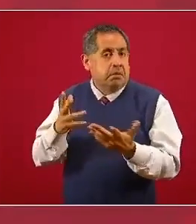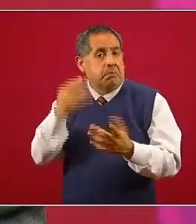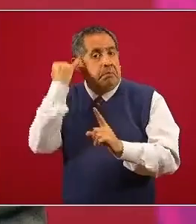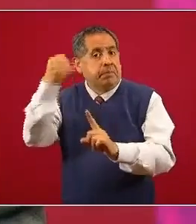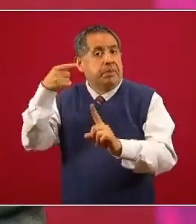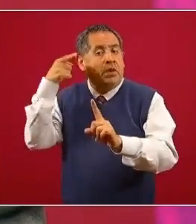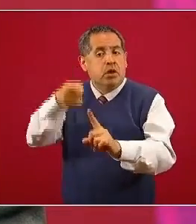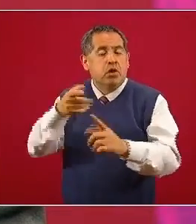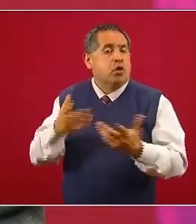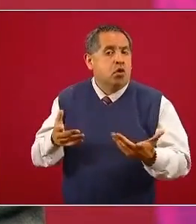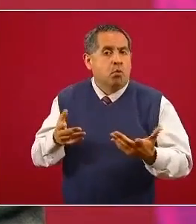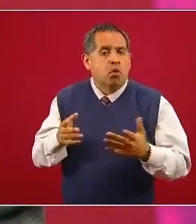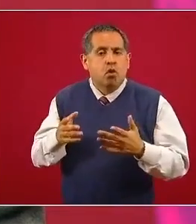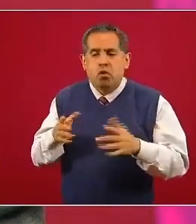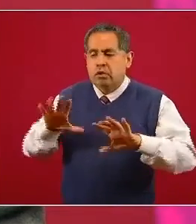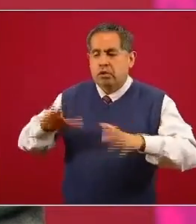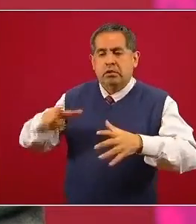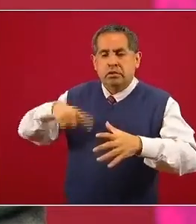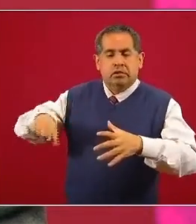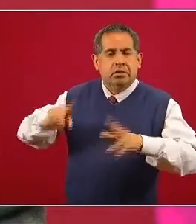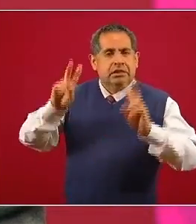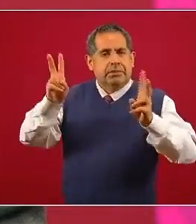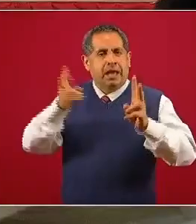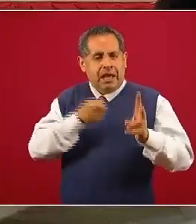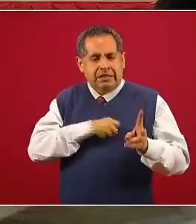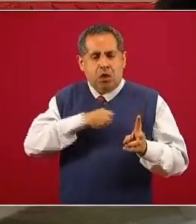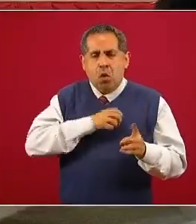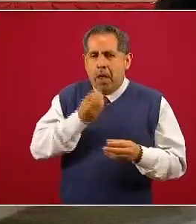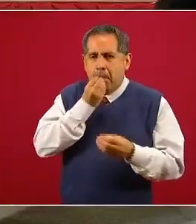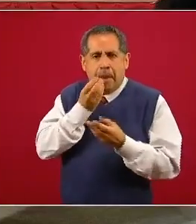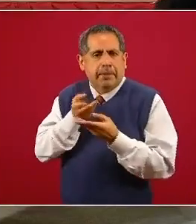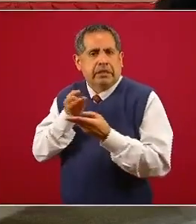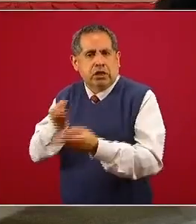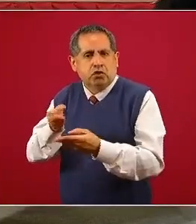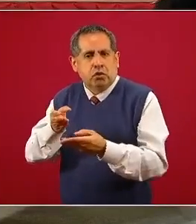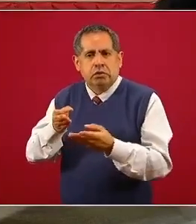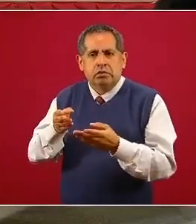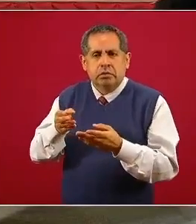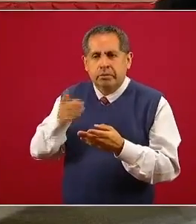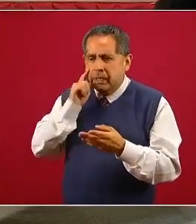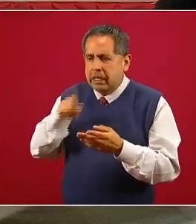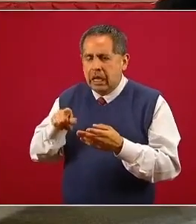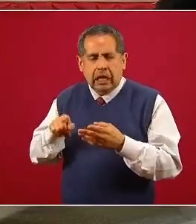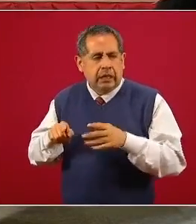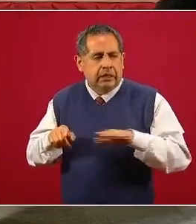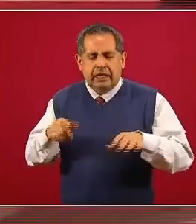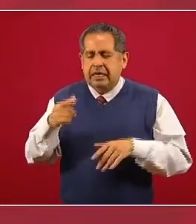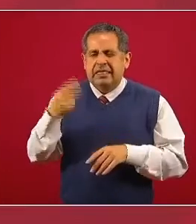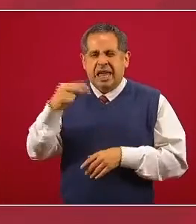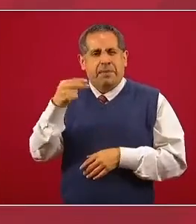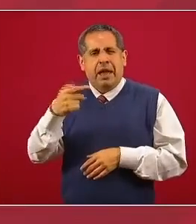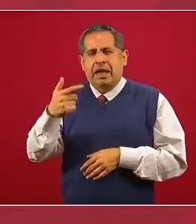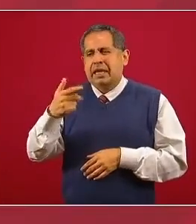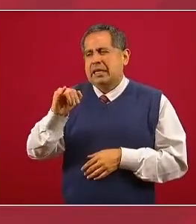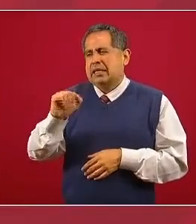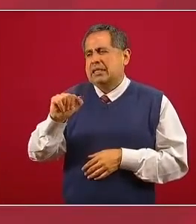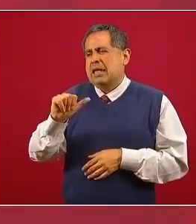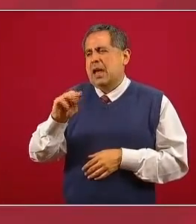objetivo del Grupo Intersectorial de Salud, Alimentación, Medio Ambiente y Competitividad, GISAMAC,